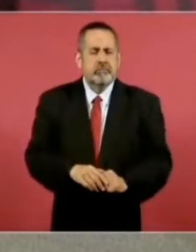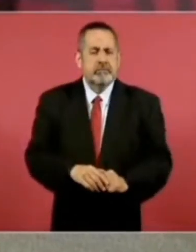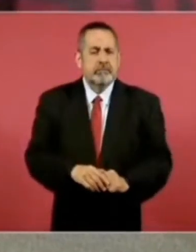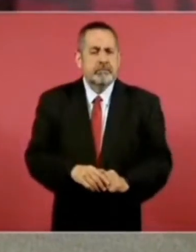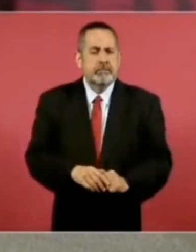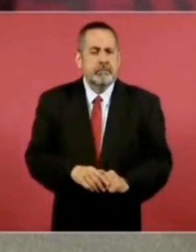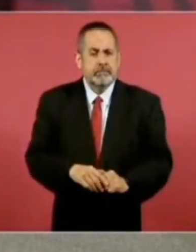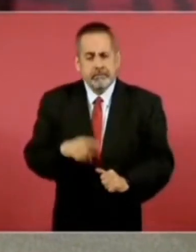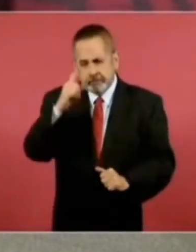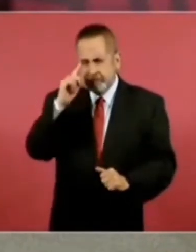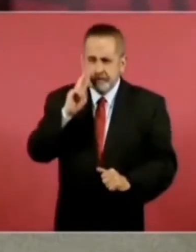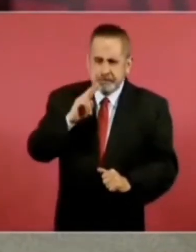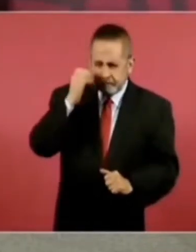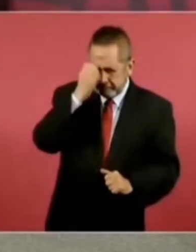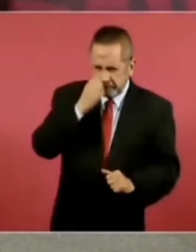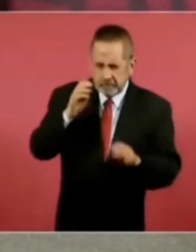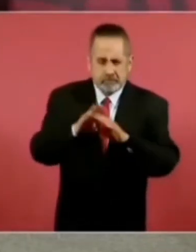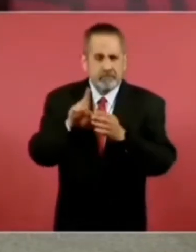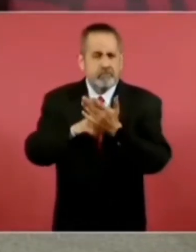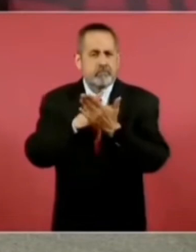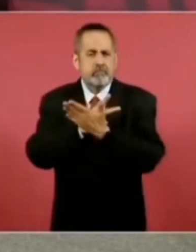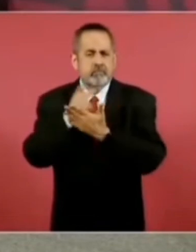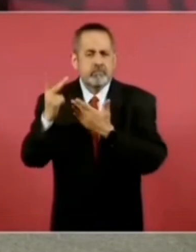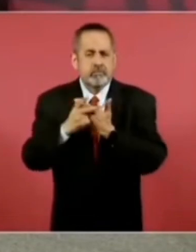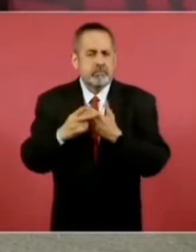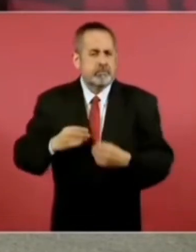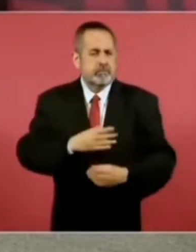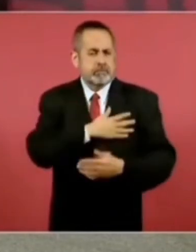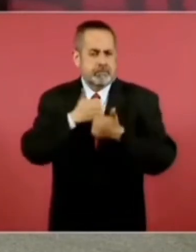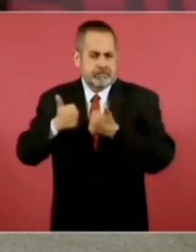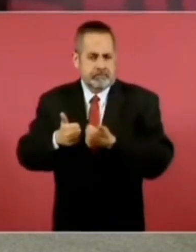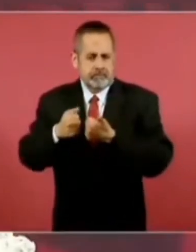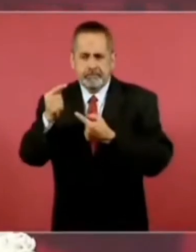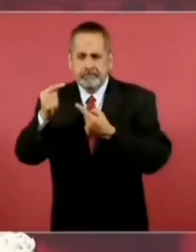para evaluar todo el programa de bienestar.